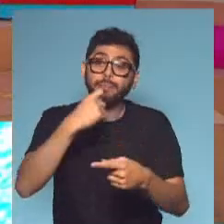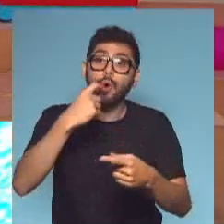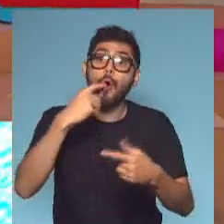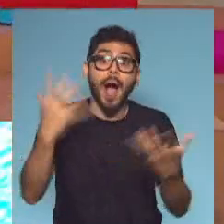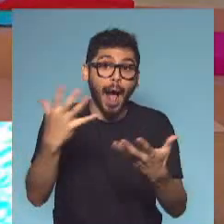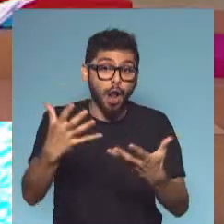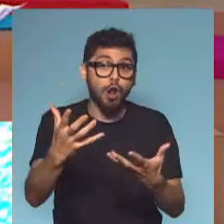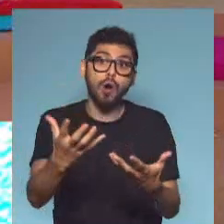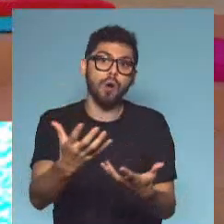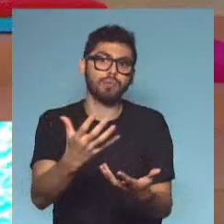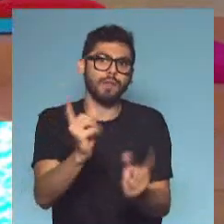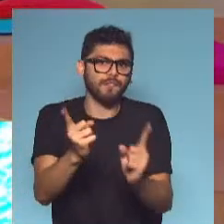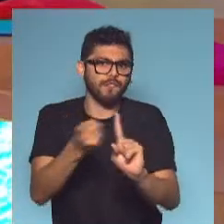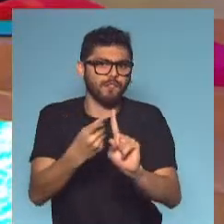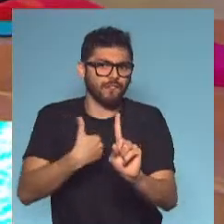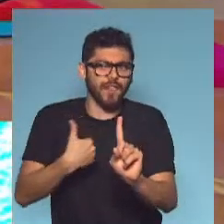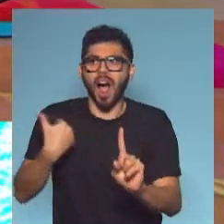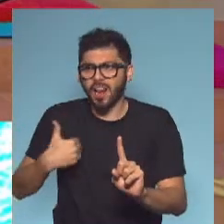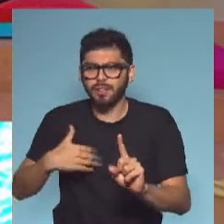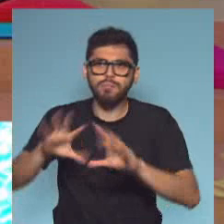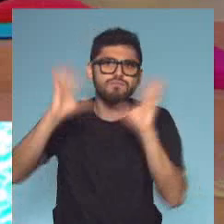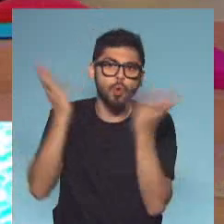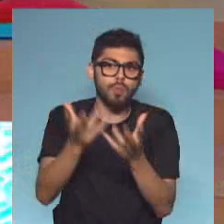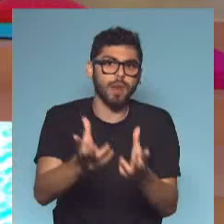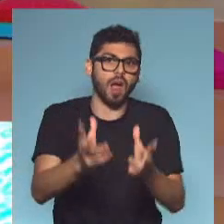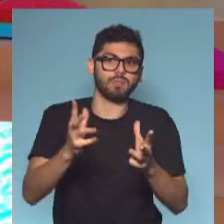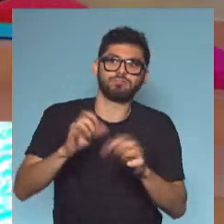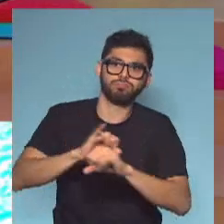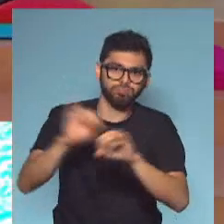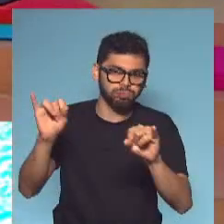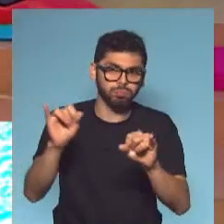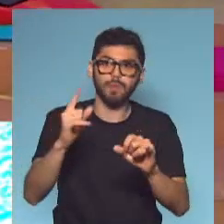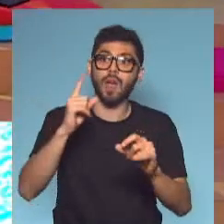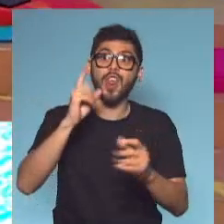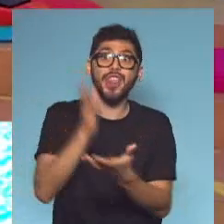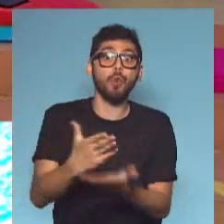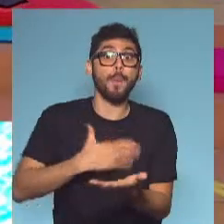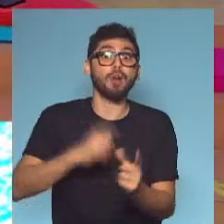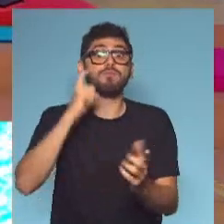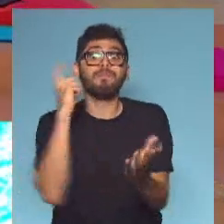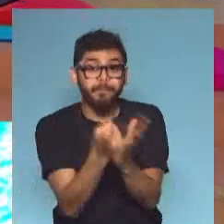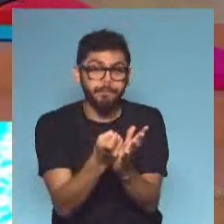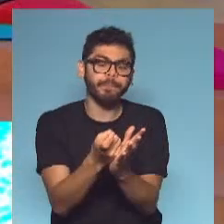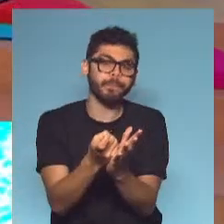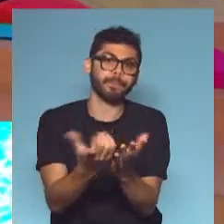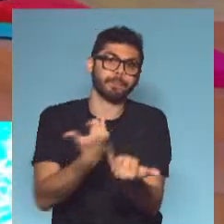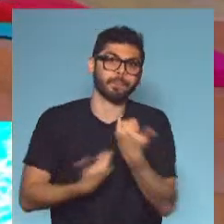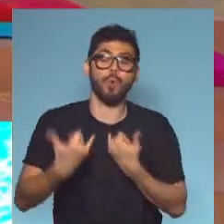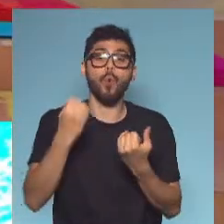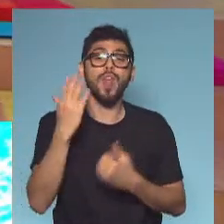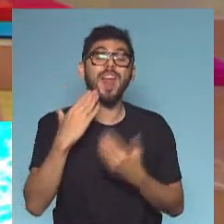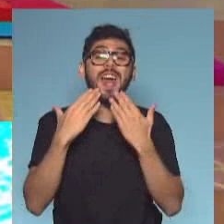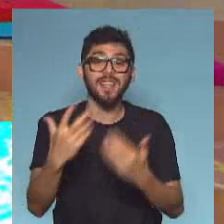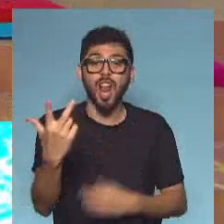altavoz, comunicándose con la República Argentina y con el mundo para denunciar las violaciones a los derechos humanos en su país. Muchas gracias y buenas tardes a los tres.